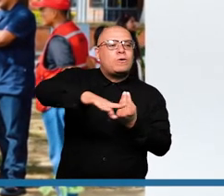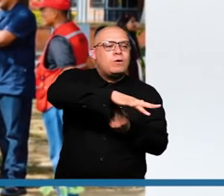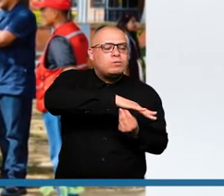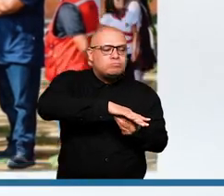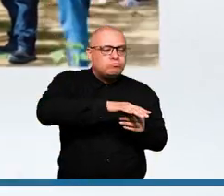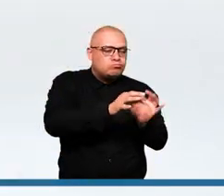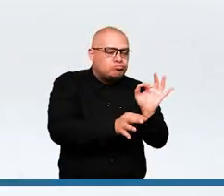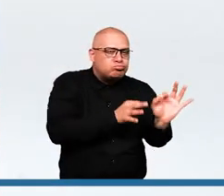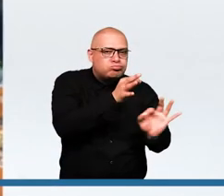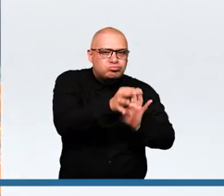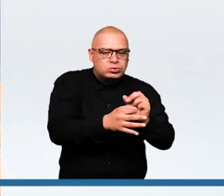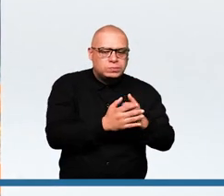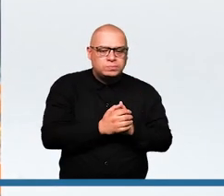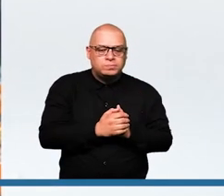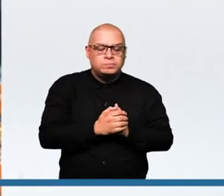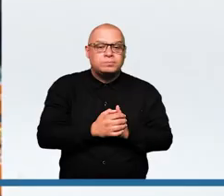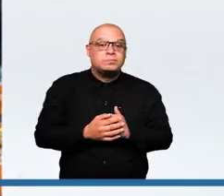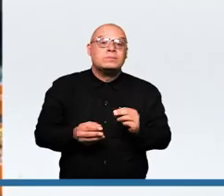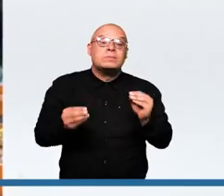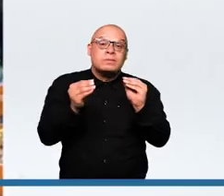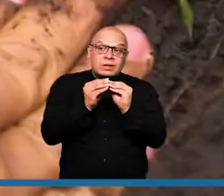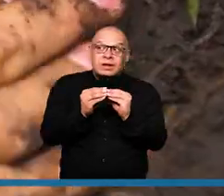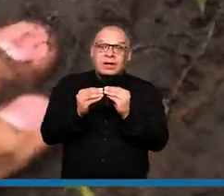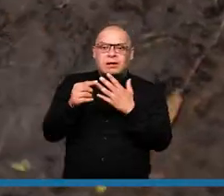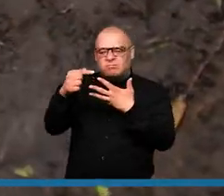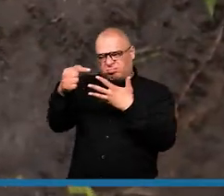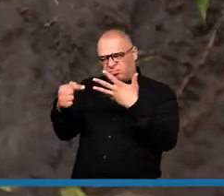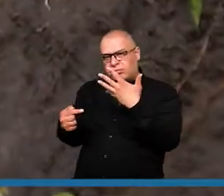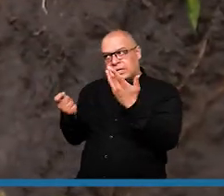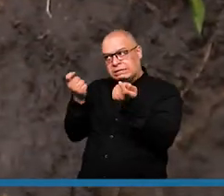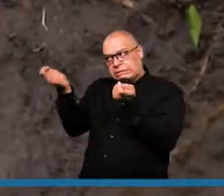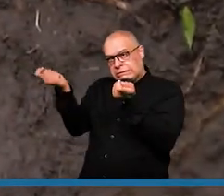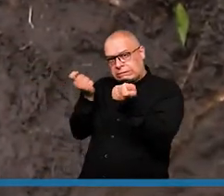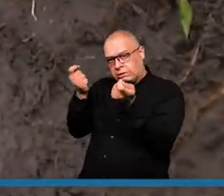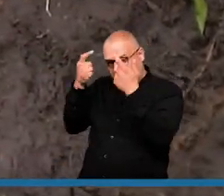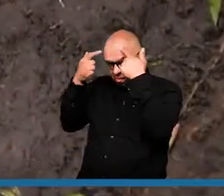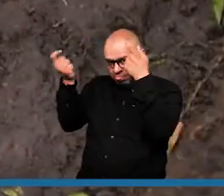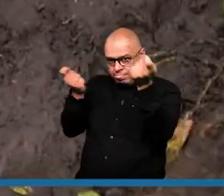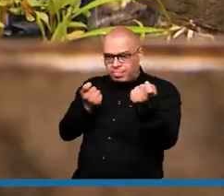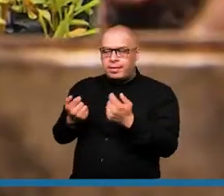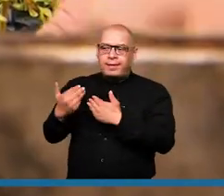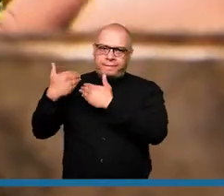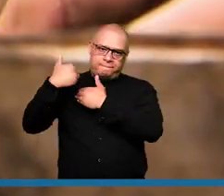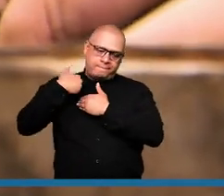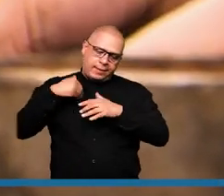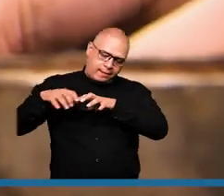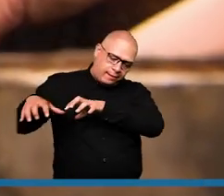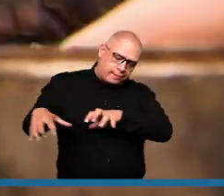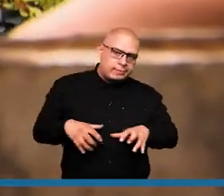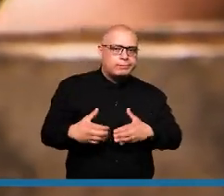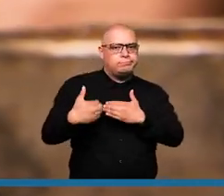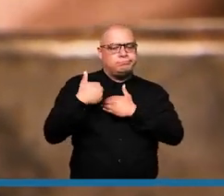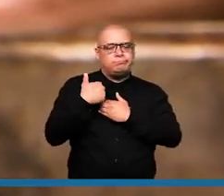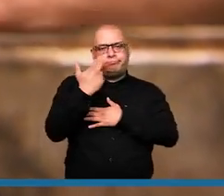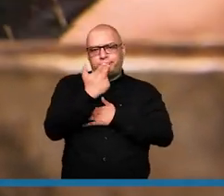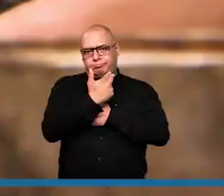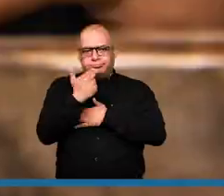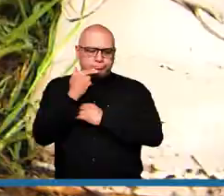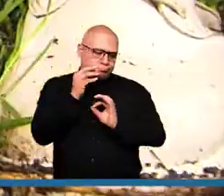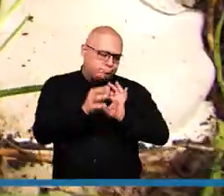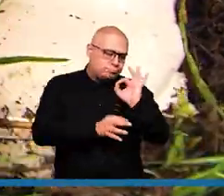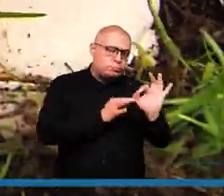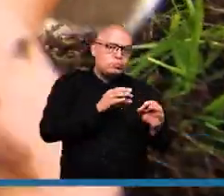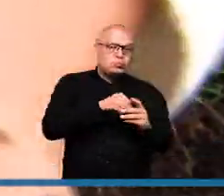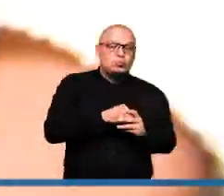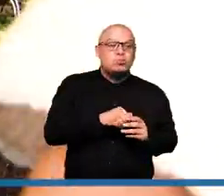donde digamos tiene unas estrategias diseñadas desde el ser, del saber y desde el hacer para llegar a los diferentes